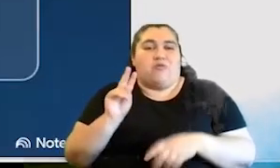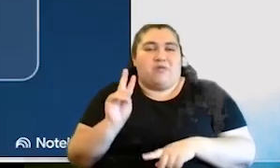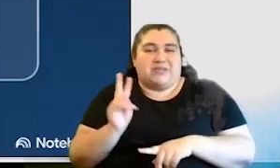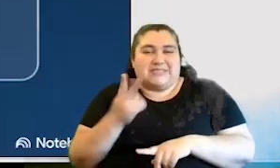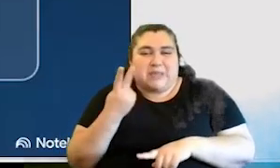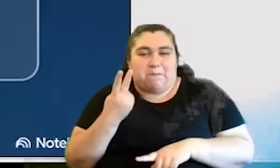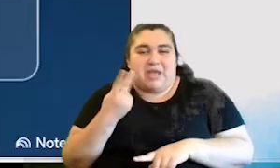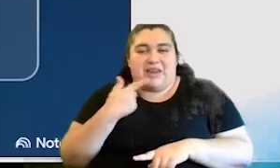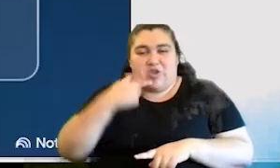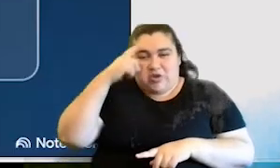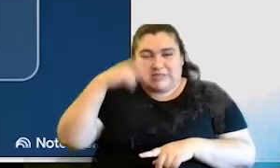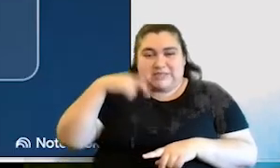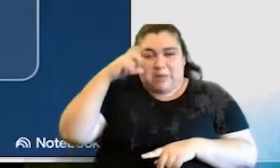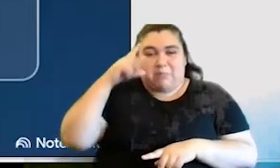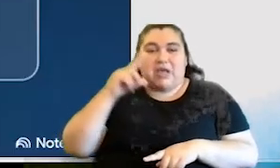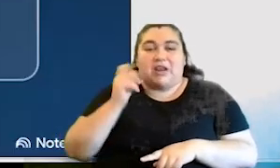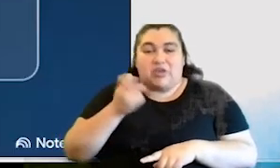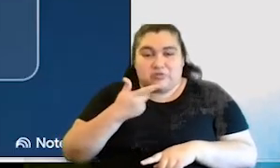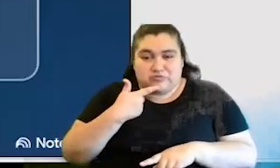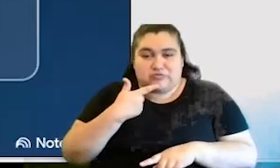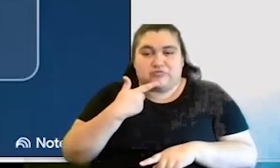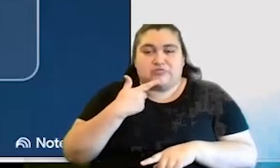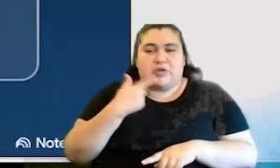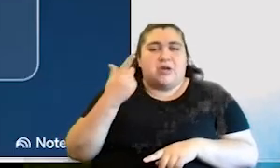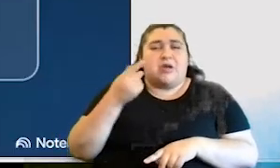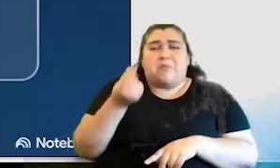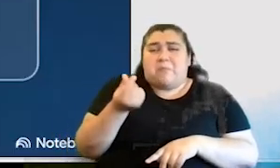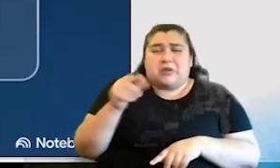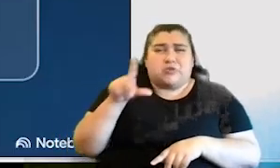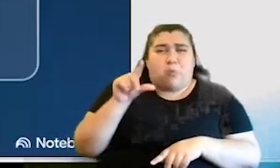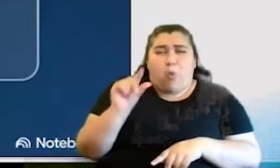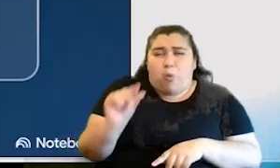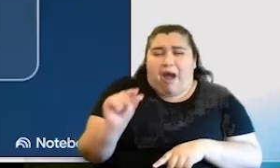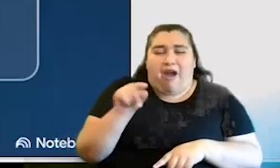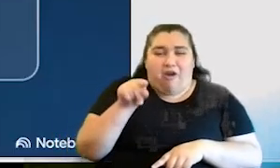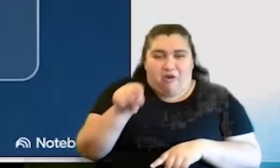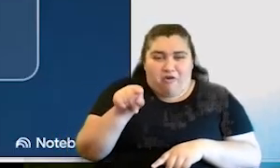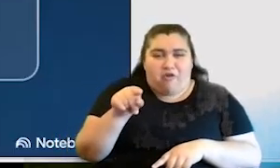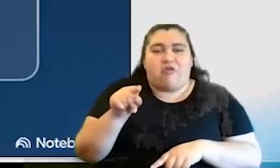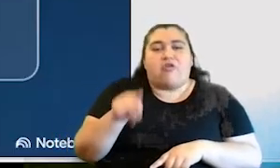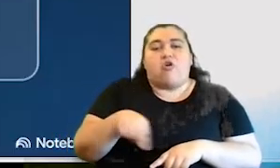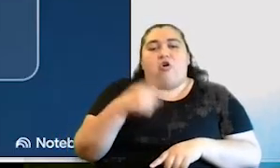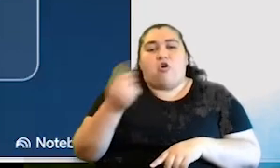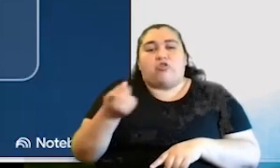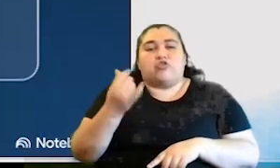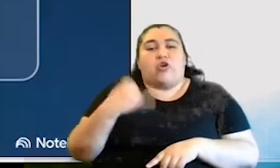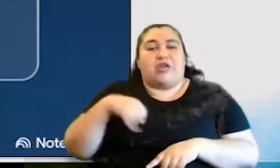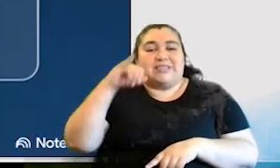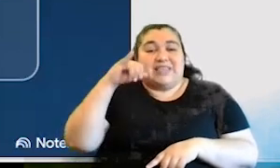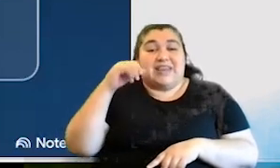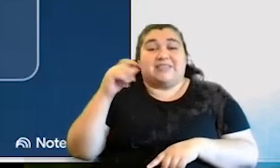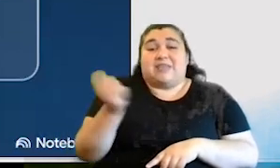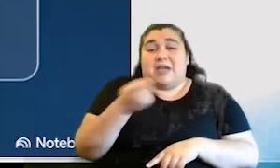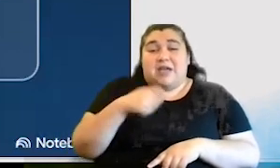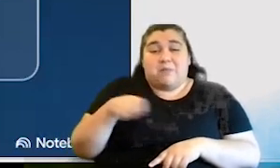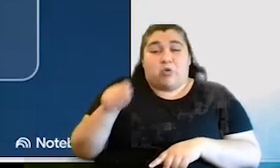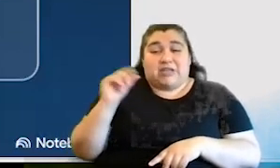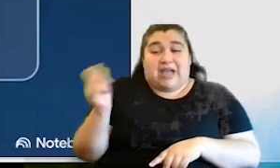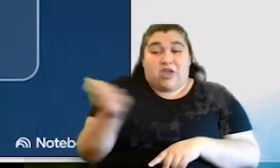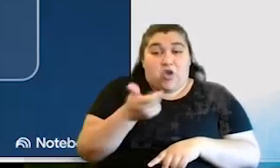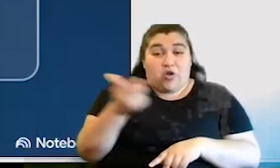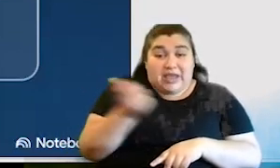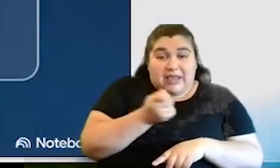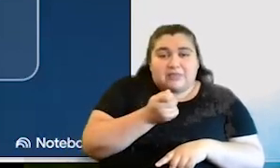que quedaron en 996,23, quedó muy bajo este valor, como también los intereses de los créditos hipotecarios que quedó en 20.000